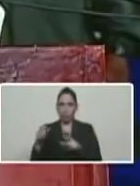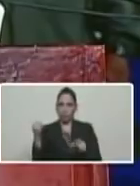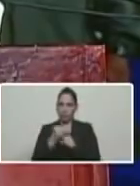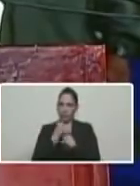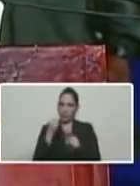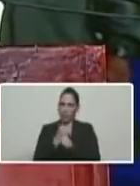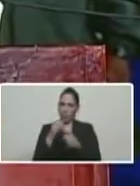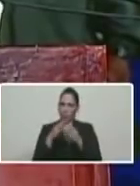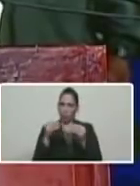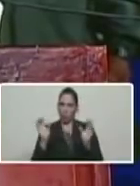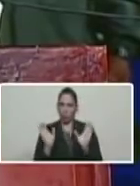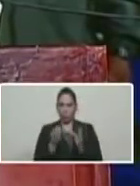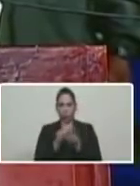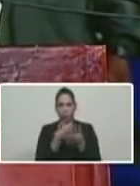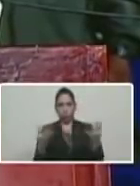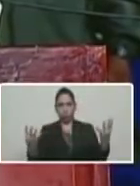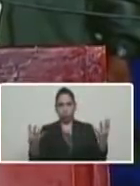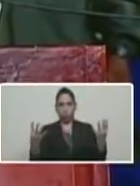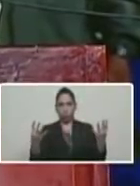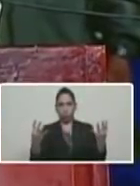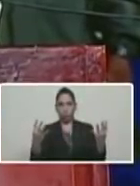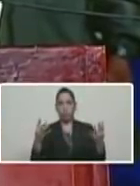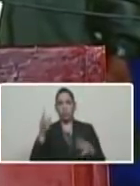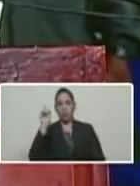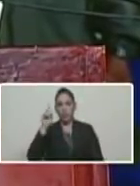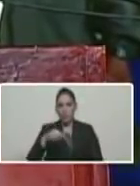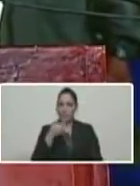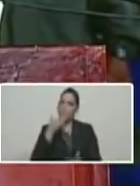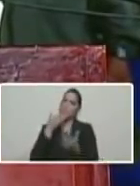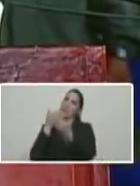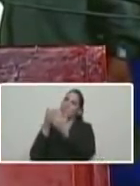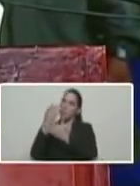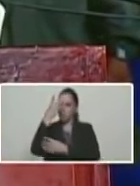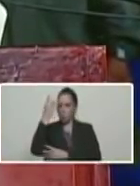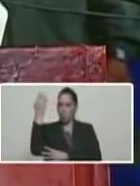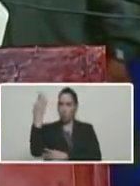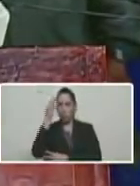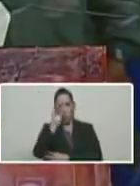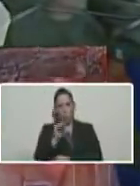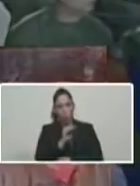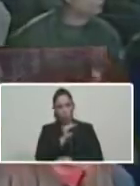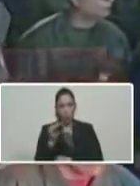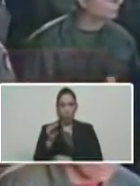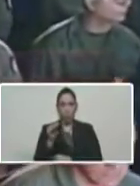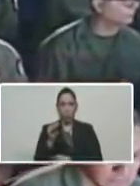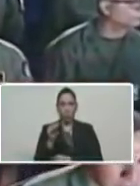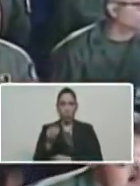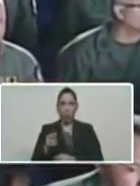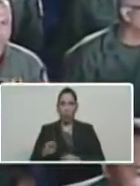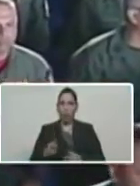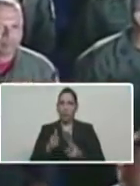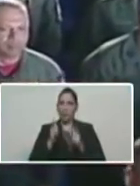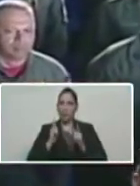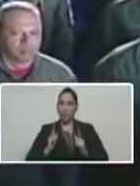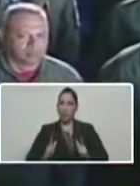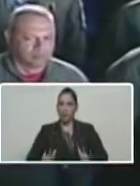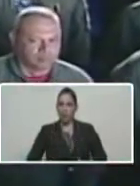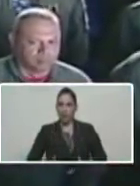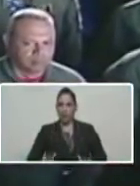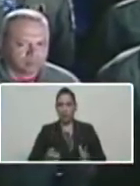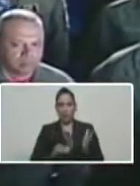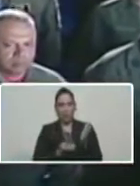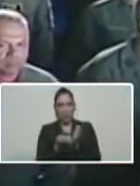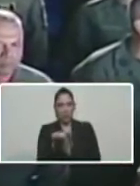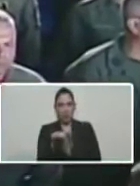componente. Asimismo, Señor, te pedimos que concedas el descanso eterno a los que han ofrendado sus vidas en